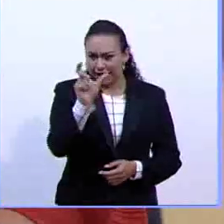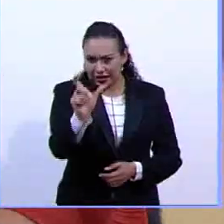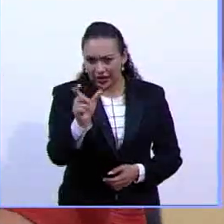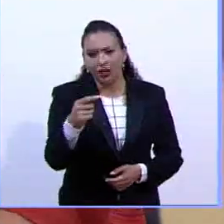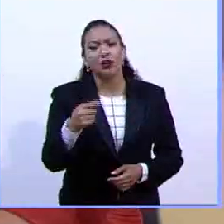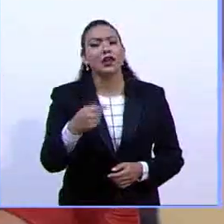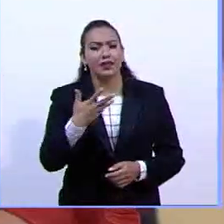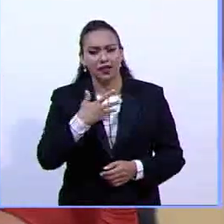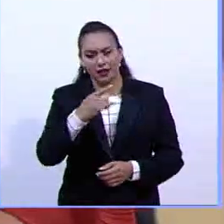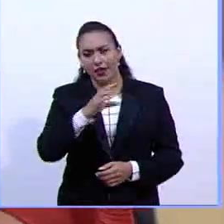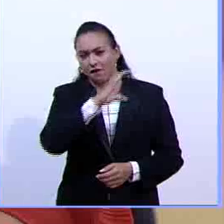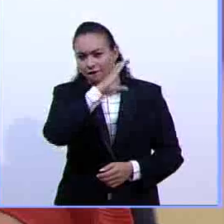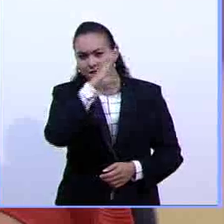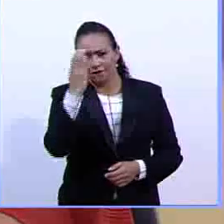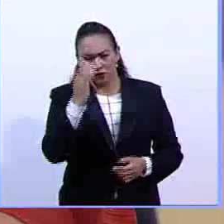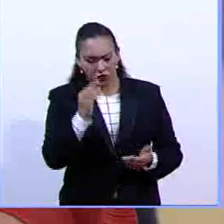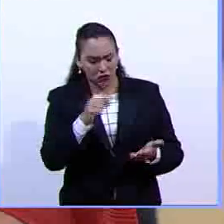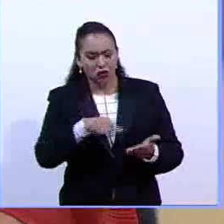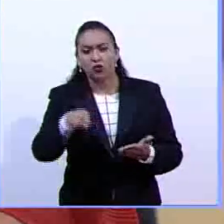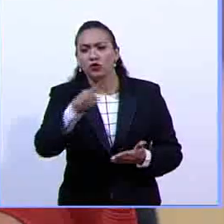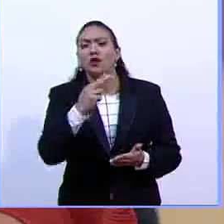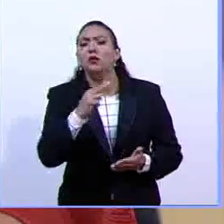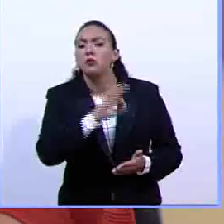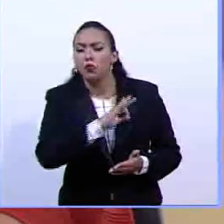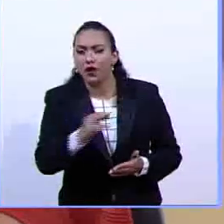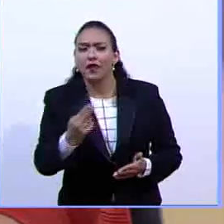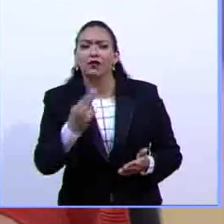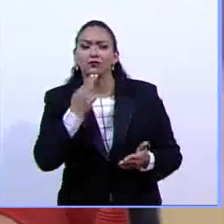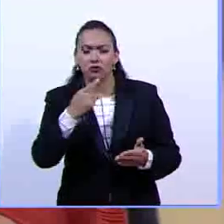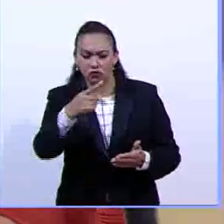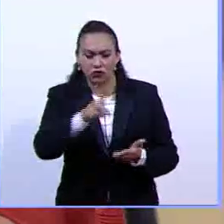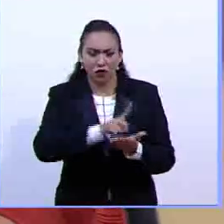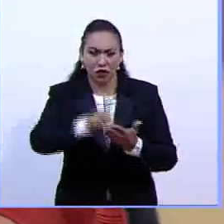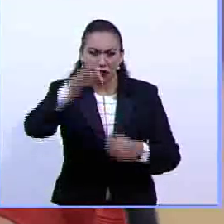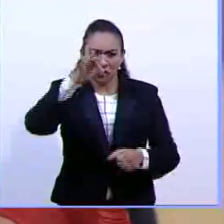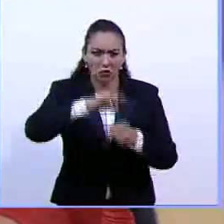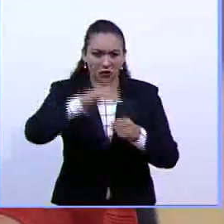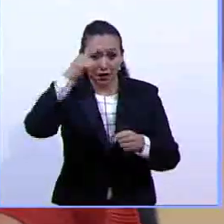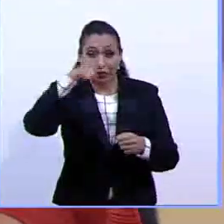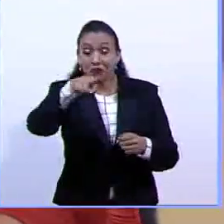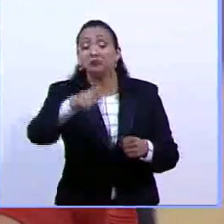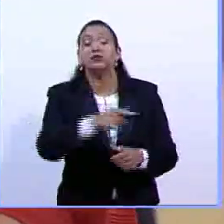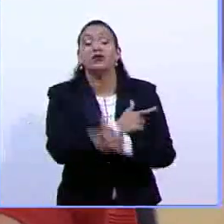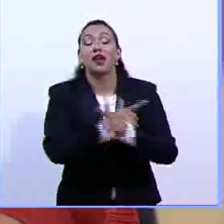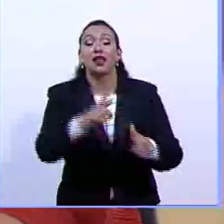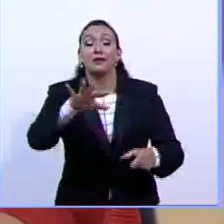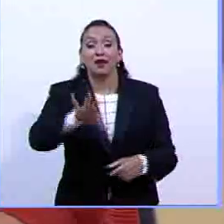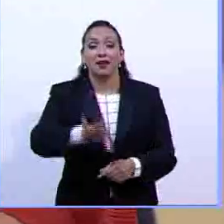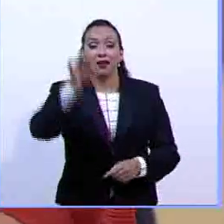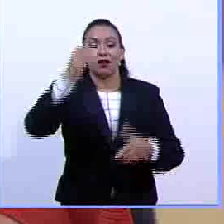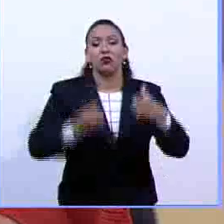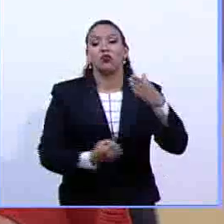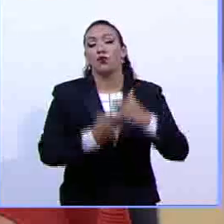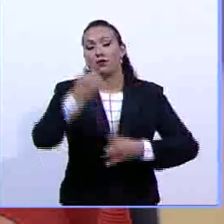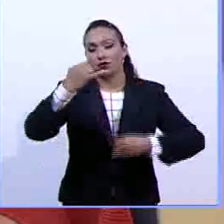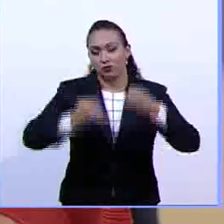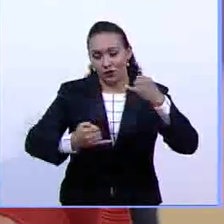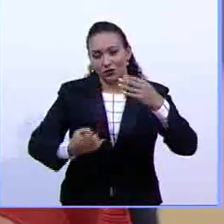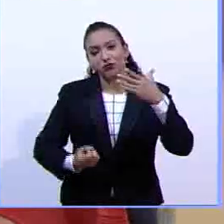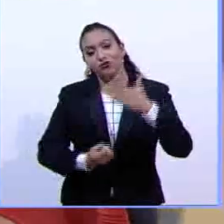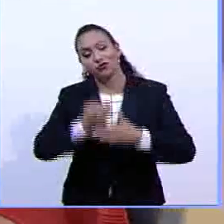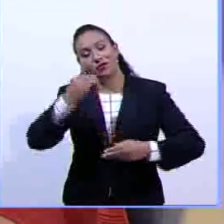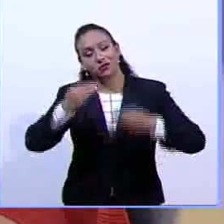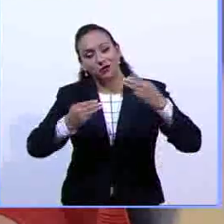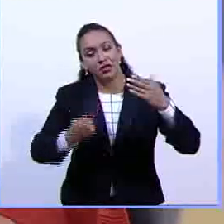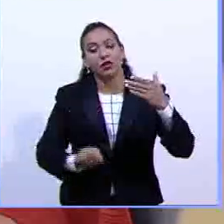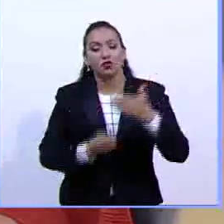fotografía vigente puedan tener asegurado su derecho electoral para elegir hoy por hoy a los